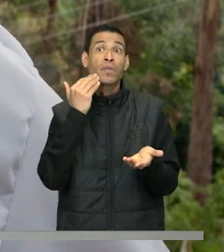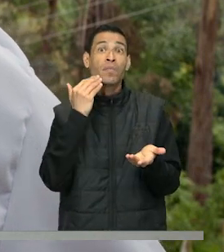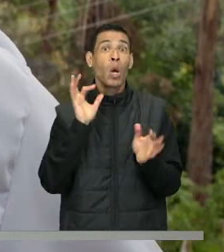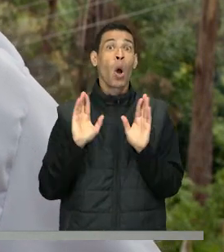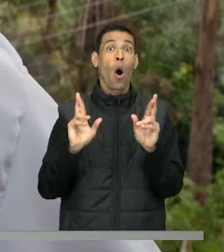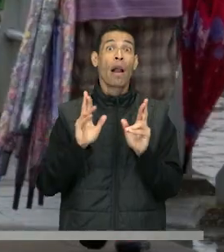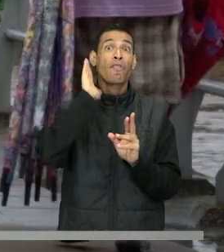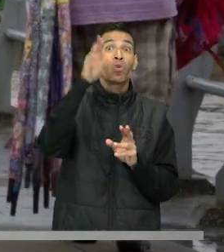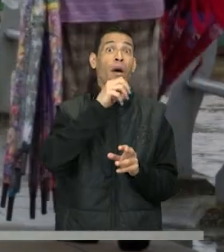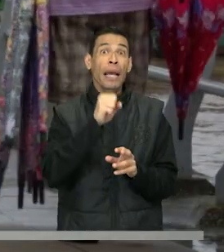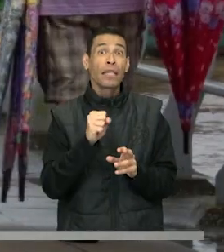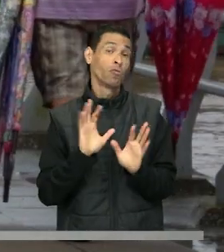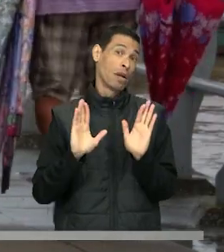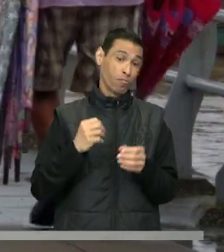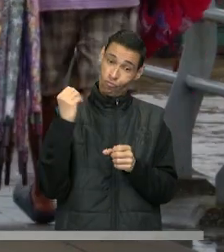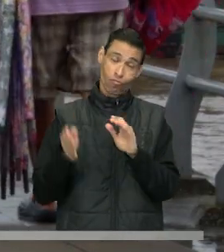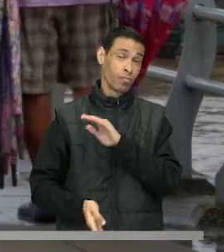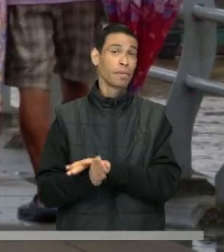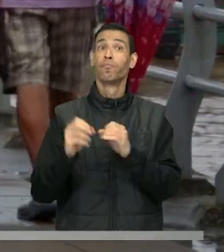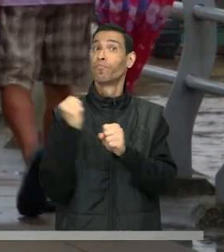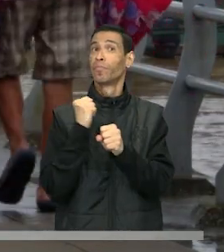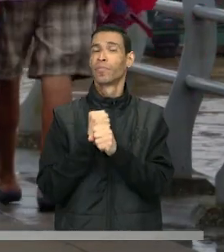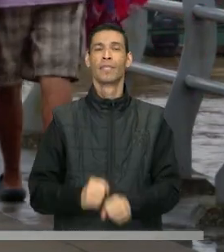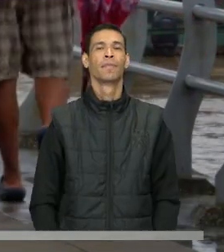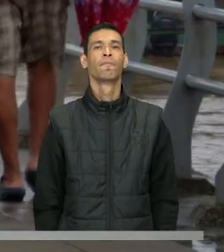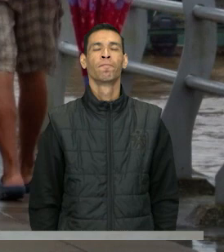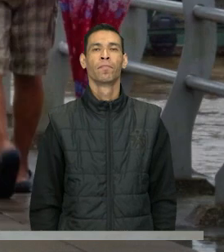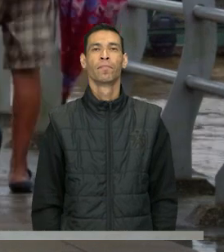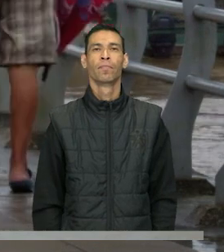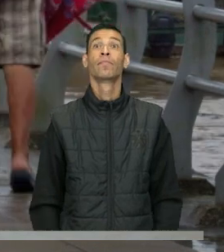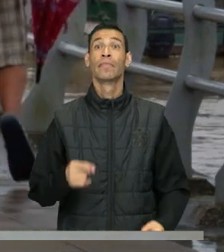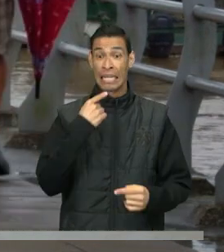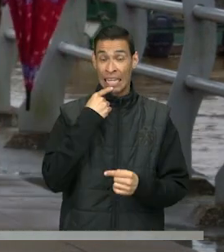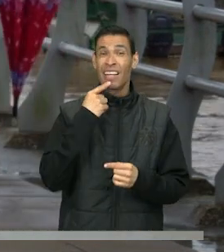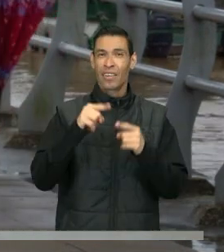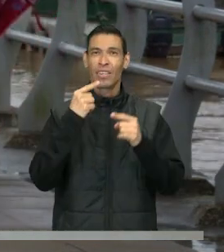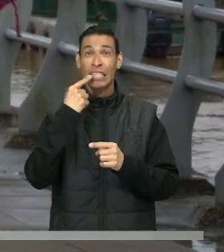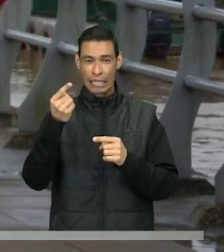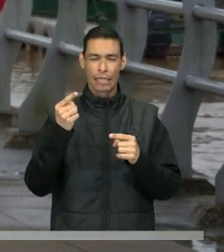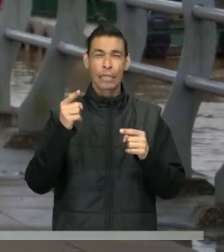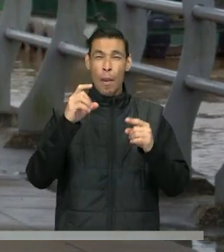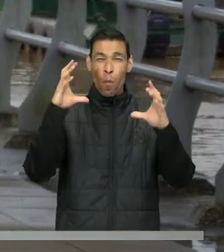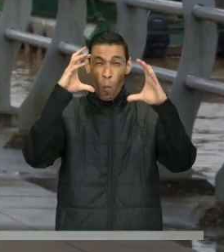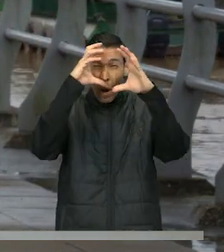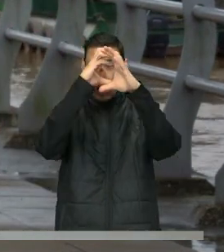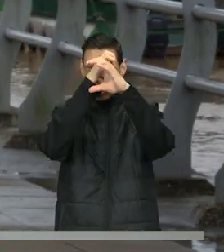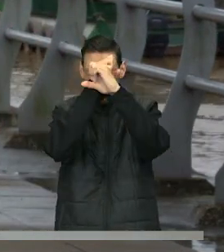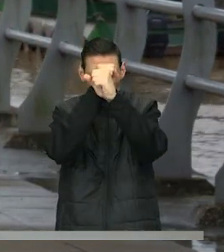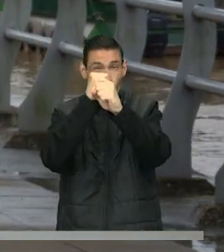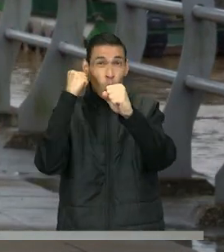útil, ¿va? Dicen por ahí que en el momento más oscuro de la noche empieza a amanecer, y así